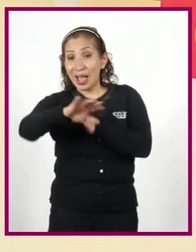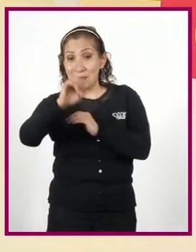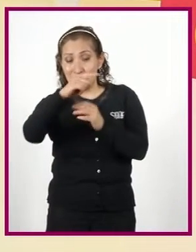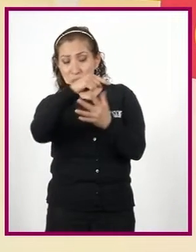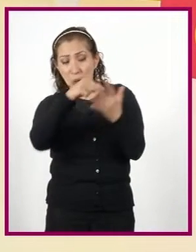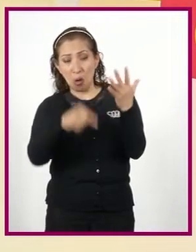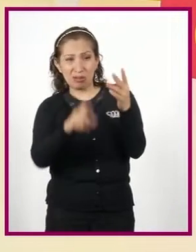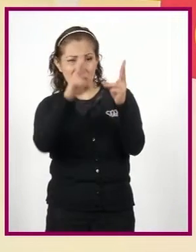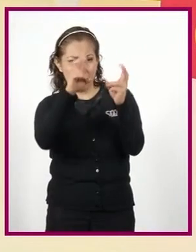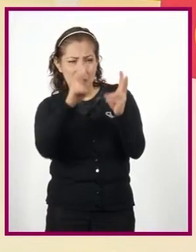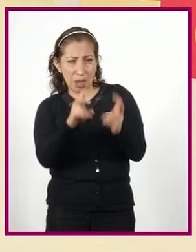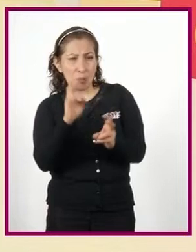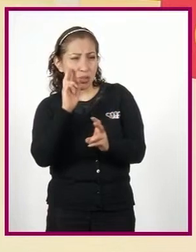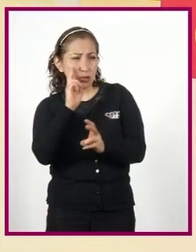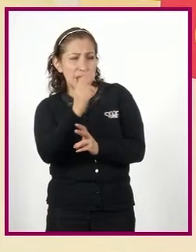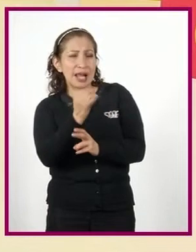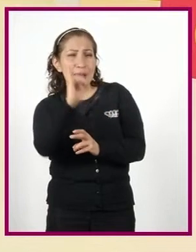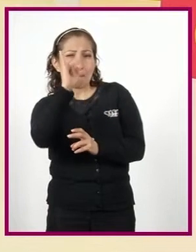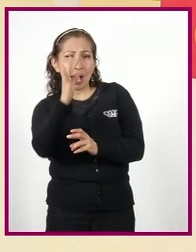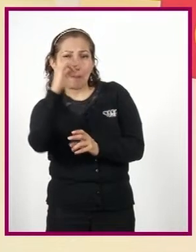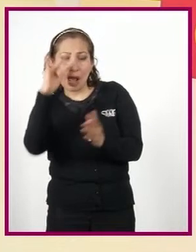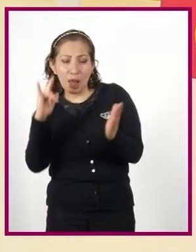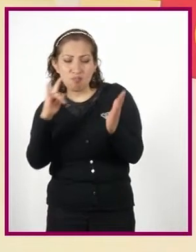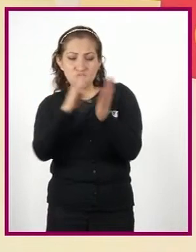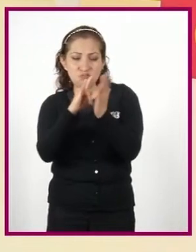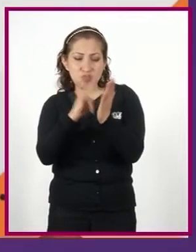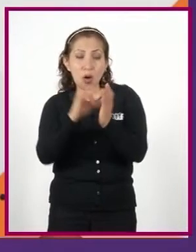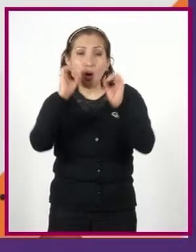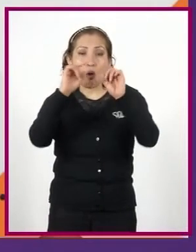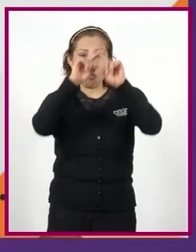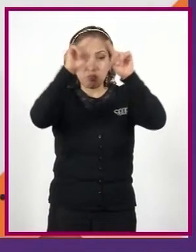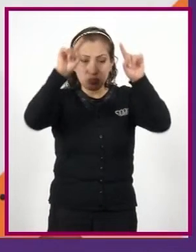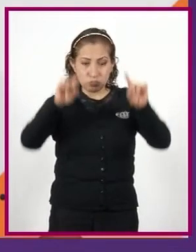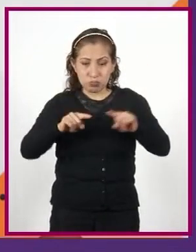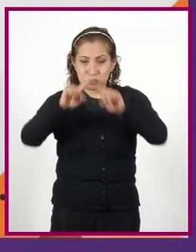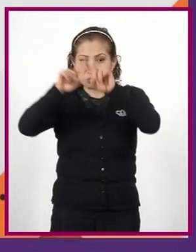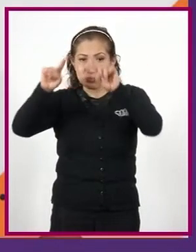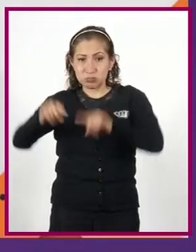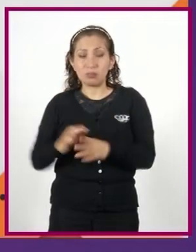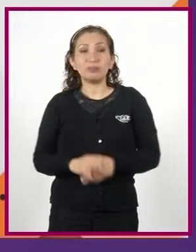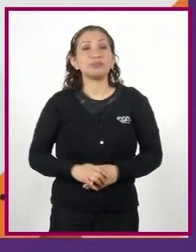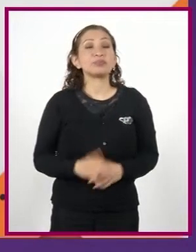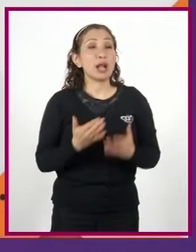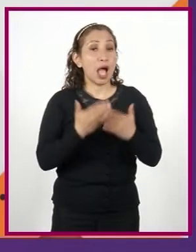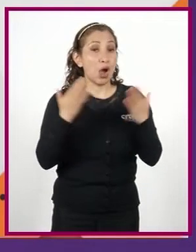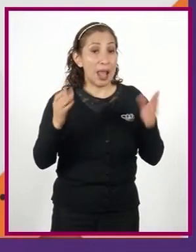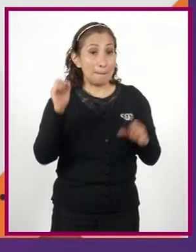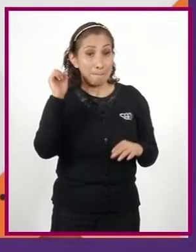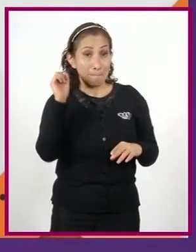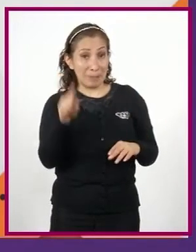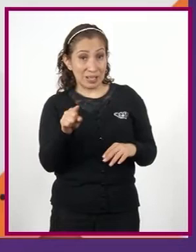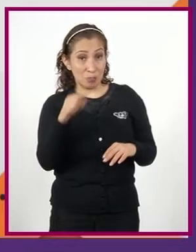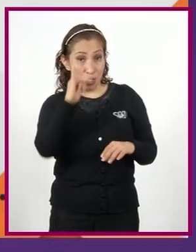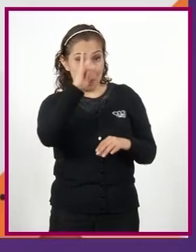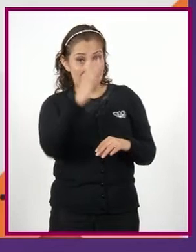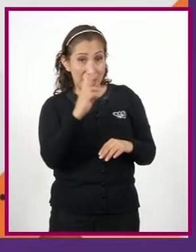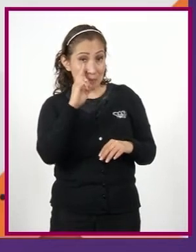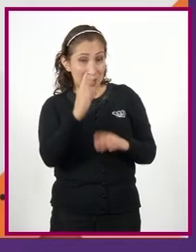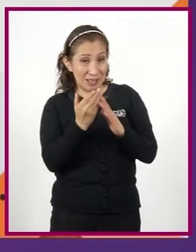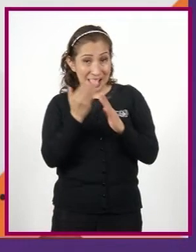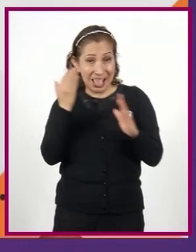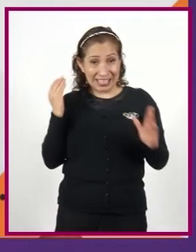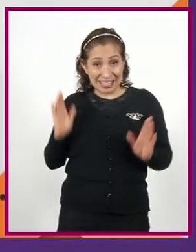pueden utilizar imágenes para sus cartas y tablero. Ahora, con base en las imágenes de